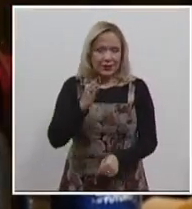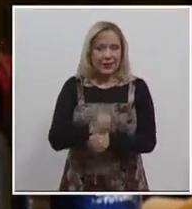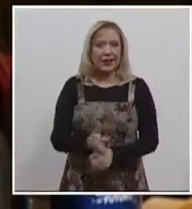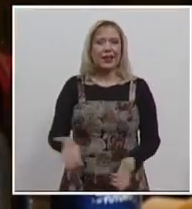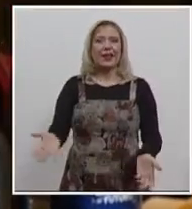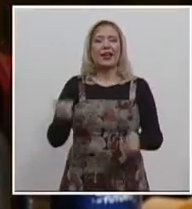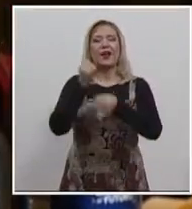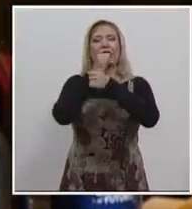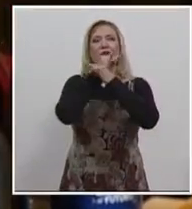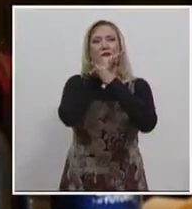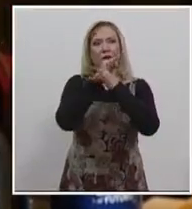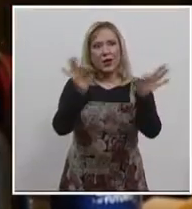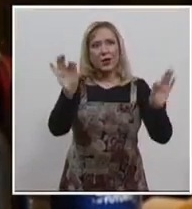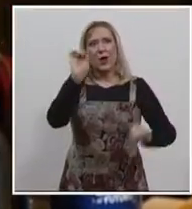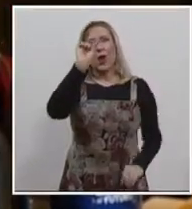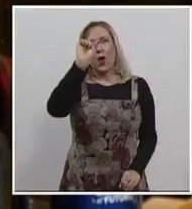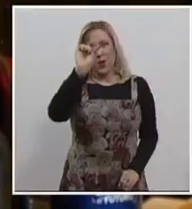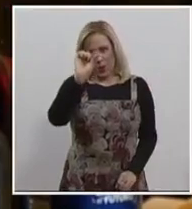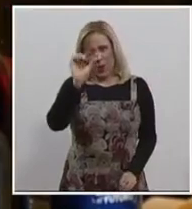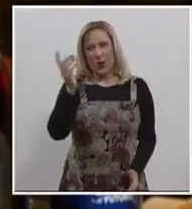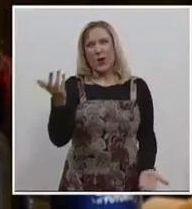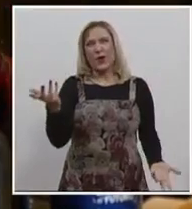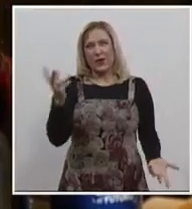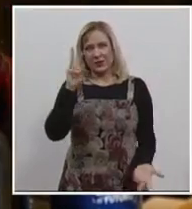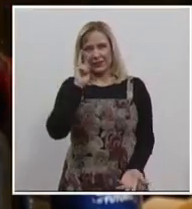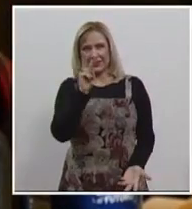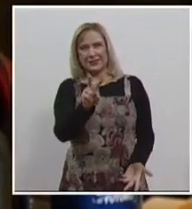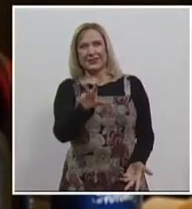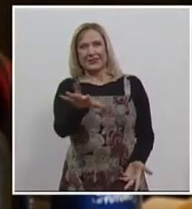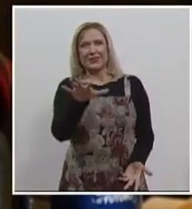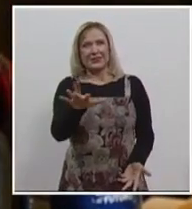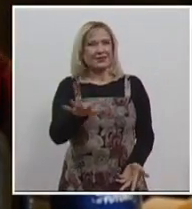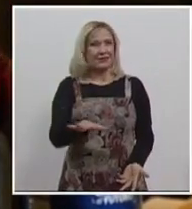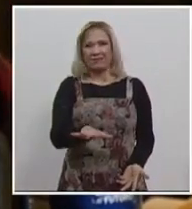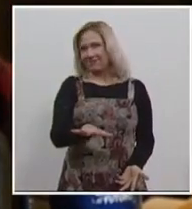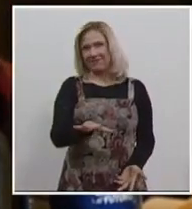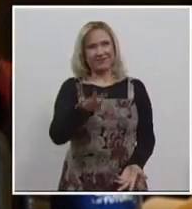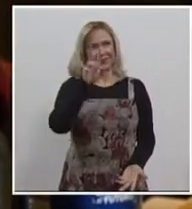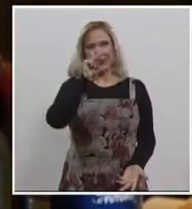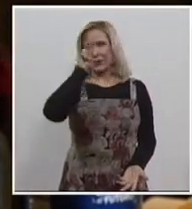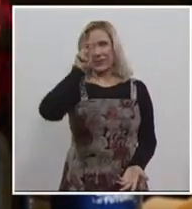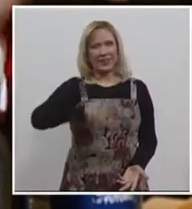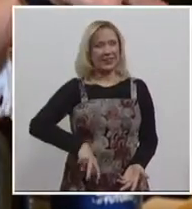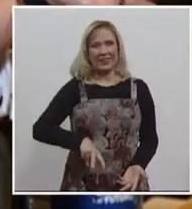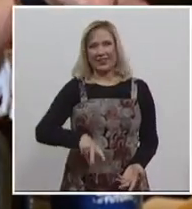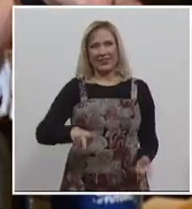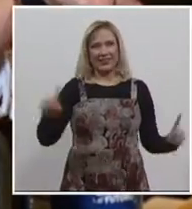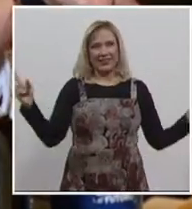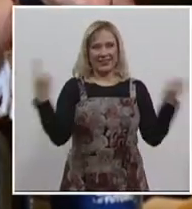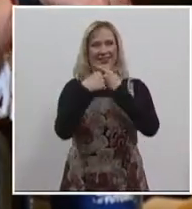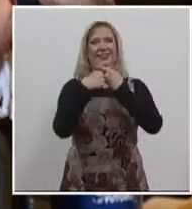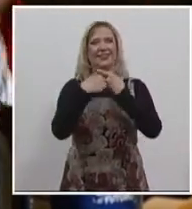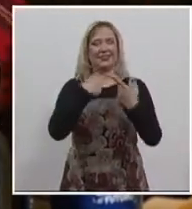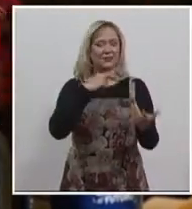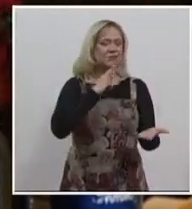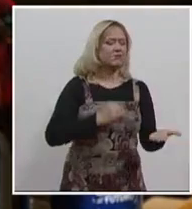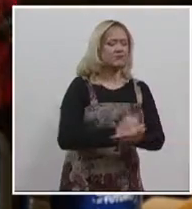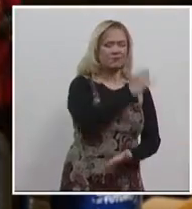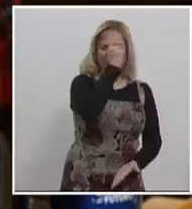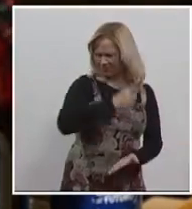información que nosotros podemos ver que no es correcta o exacta respecto a algo que resolvemos, por